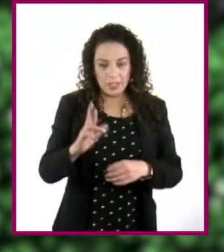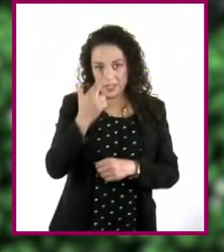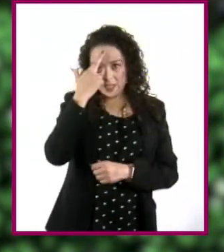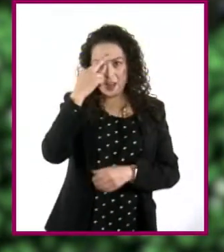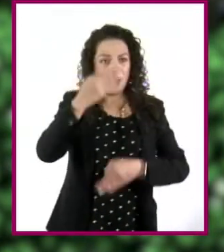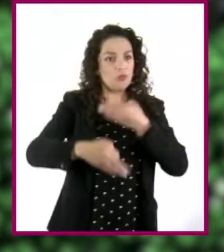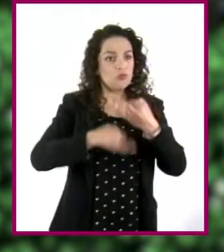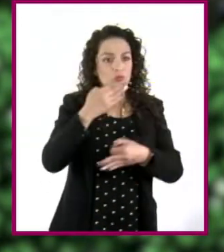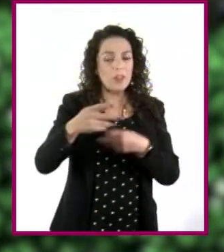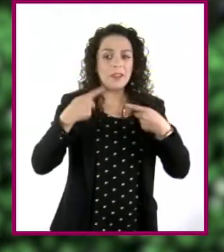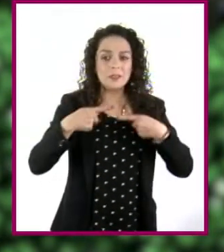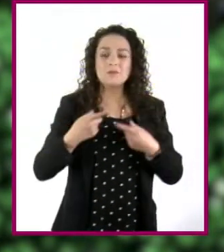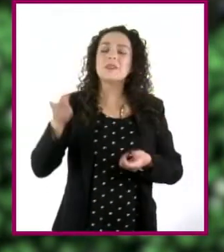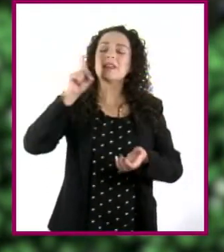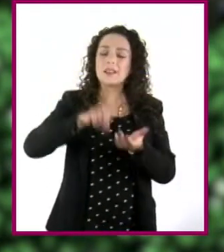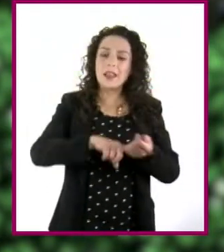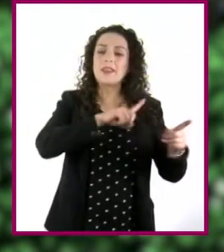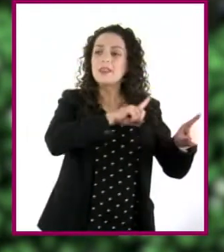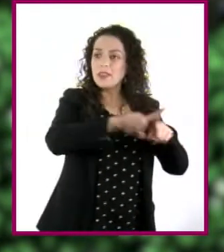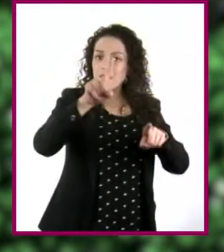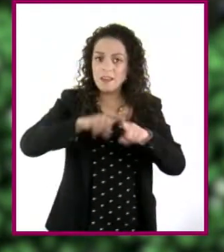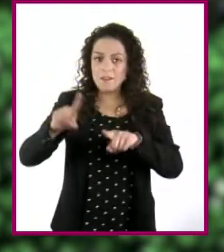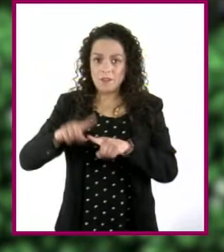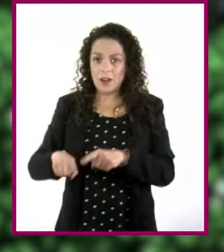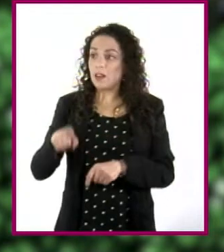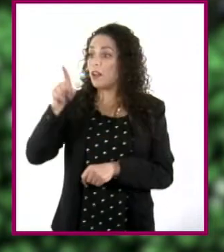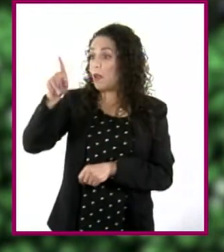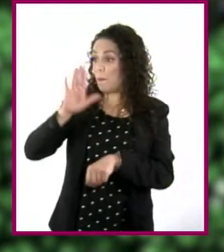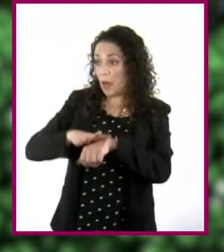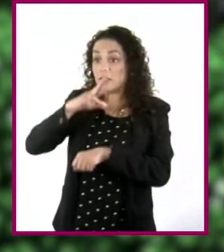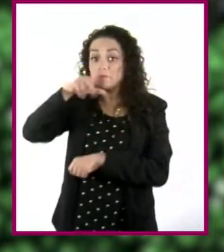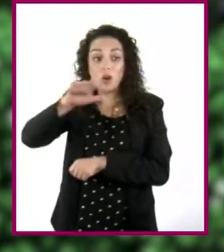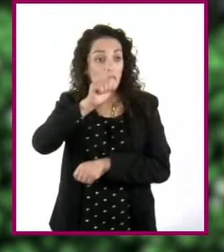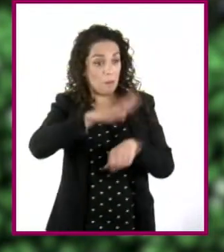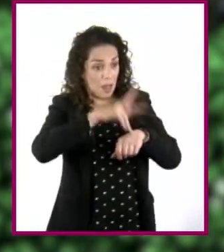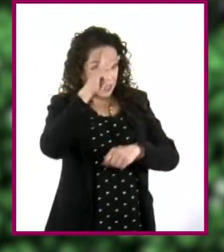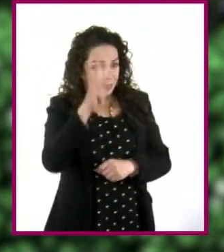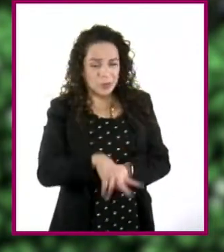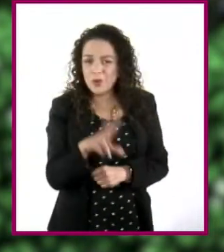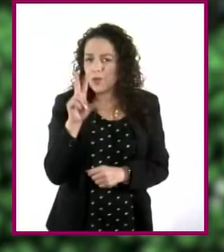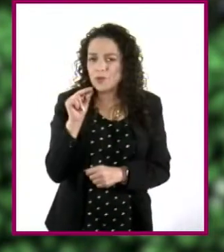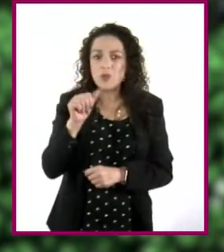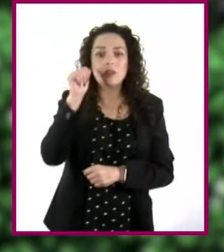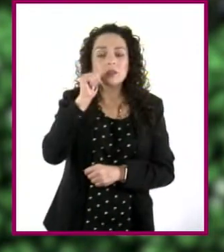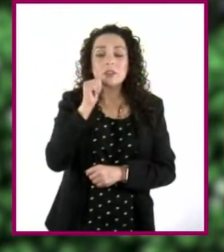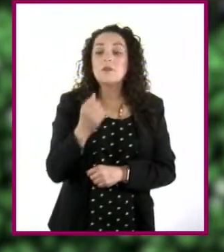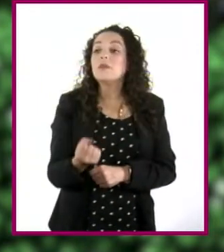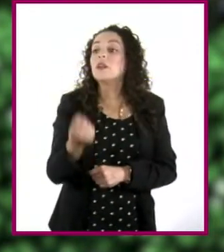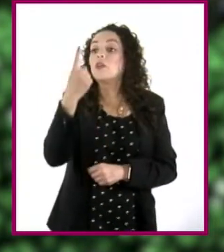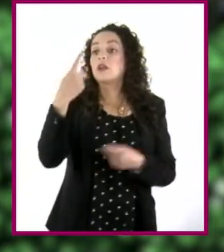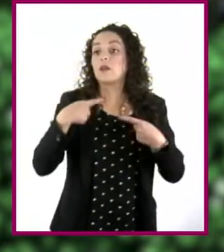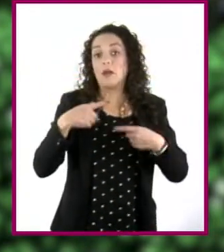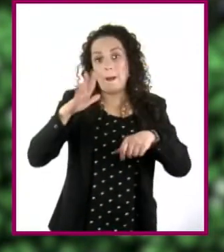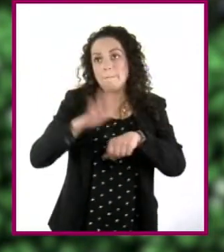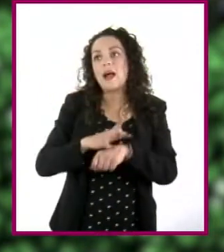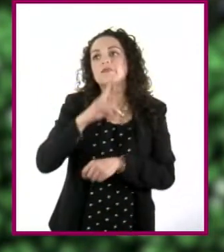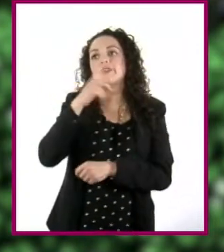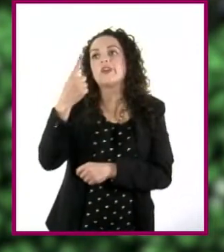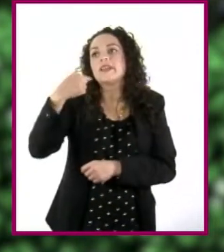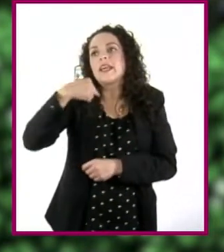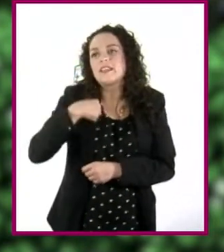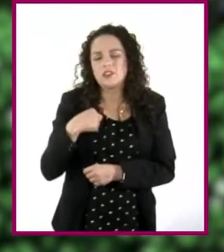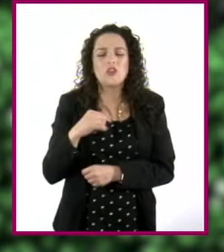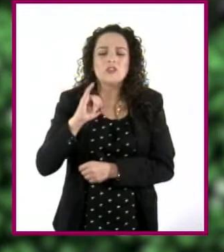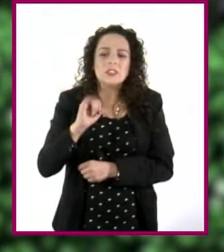somos diferentes y que no somos unos mejores que otros en todo, que siempre habrá alguien que me supere. Pero